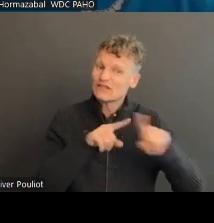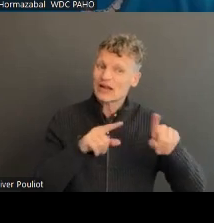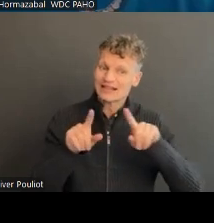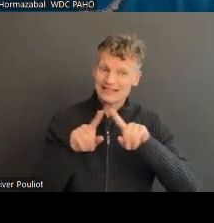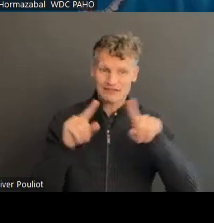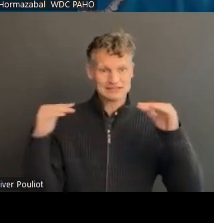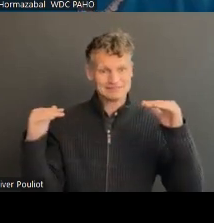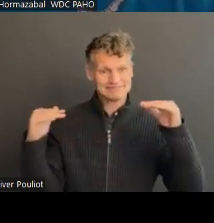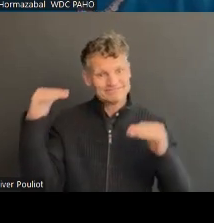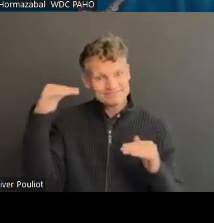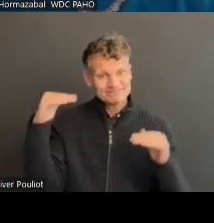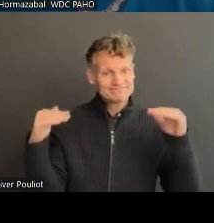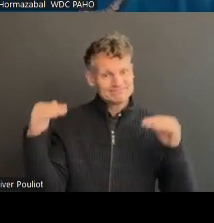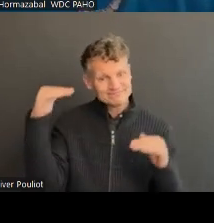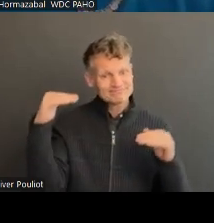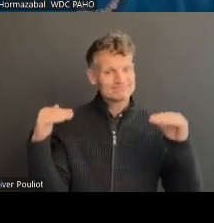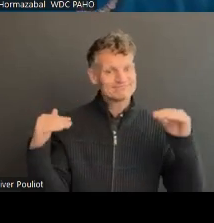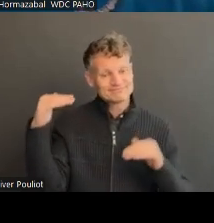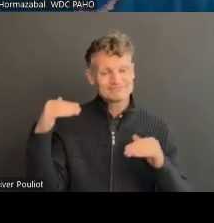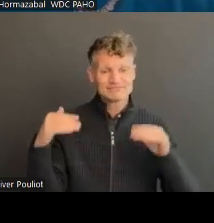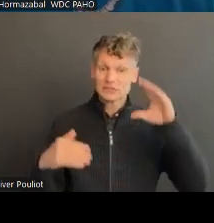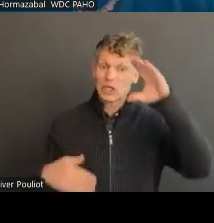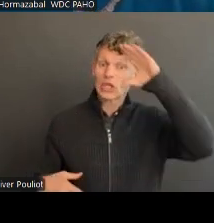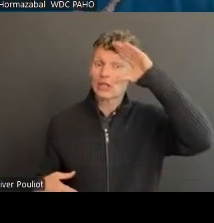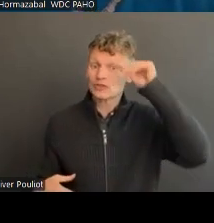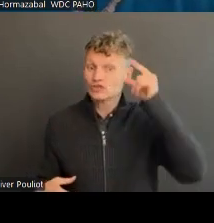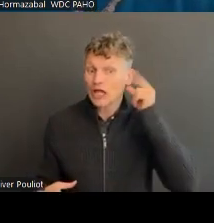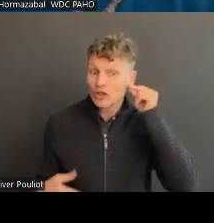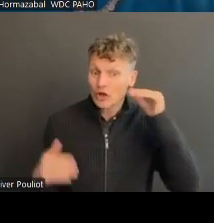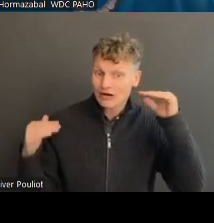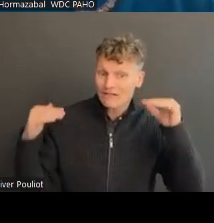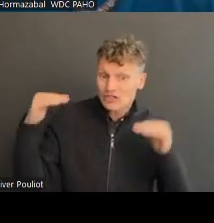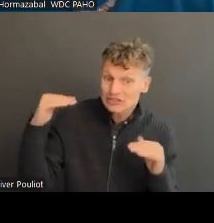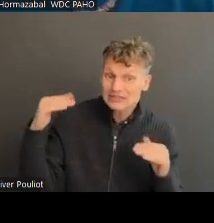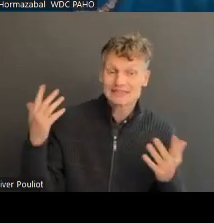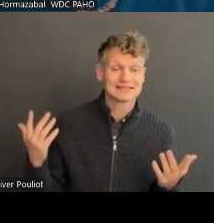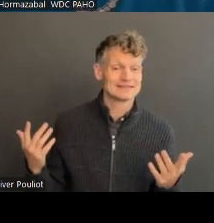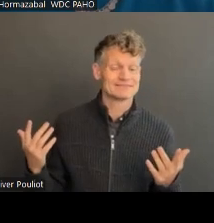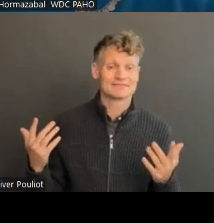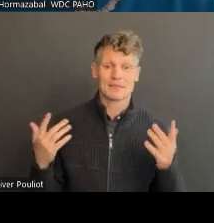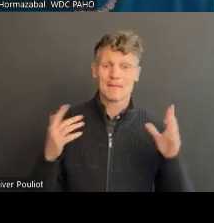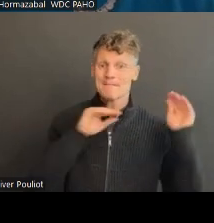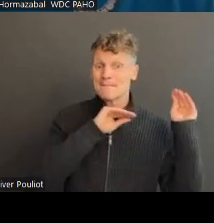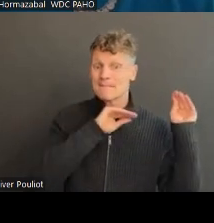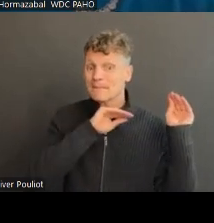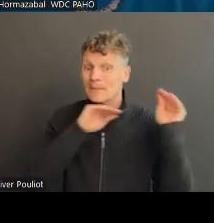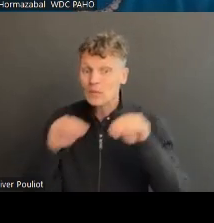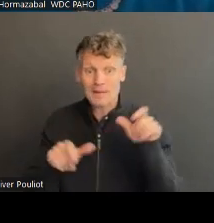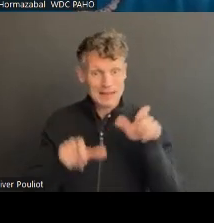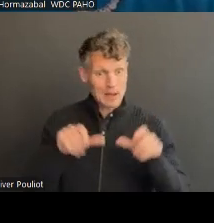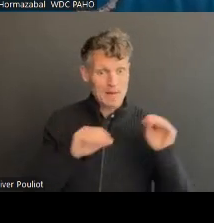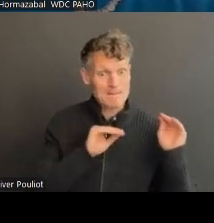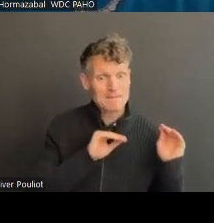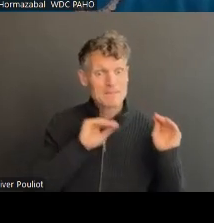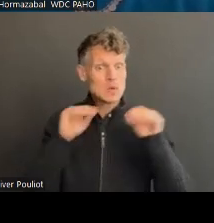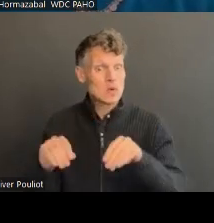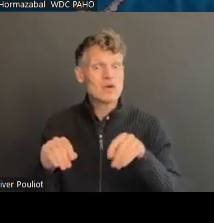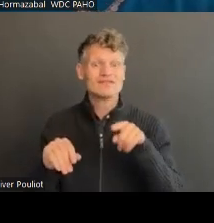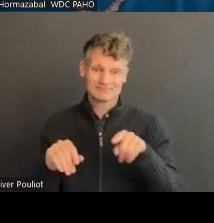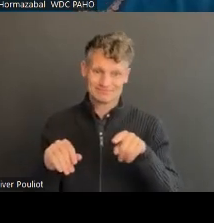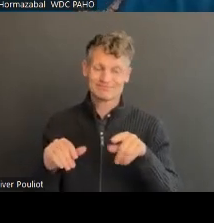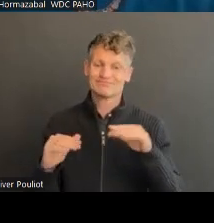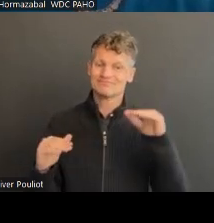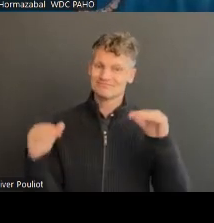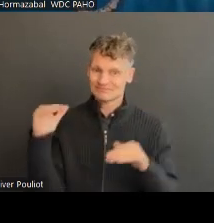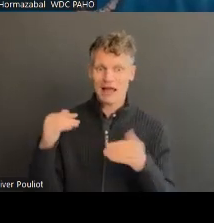se incrementa las brechas en materia de equidad y esas brechas de equidad con respecto al tema de los resultados